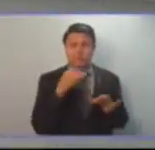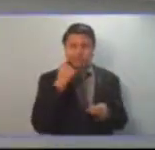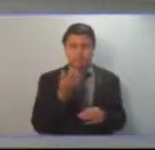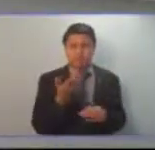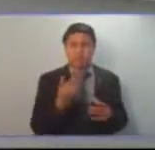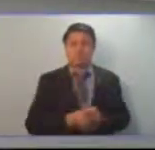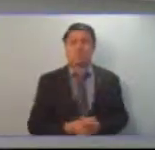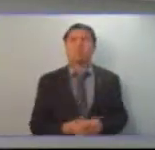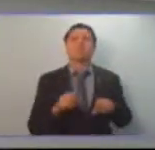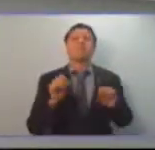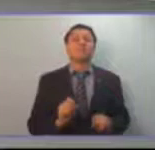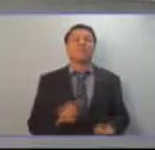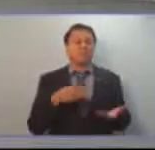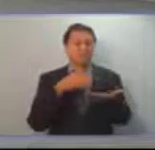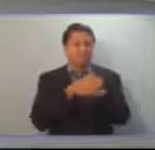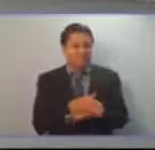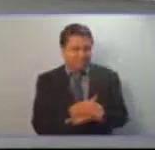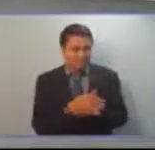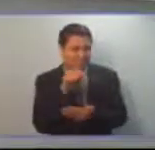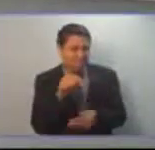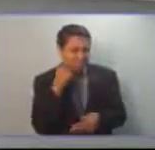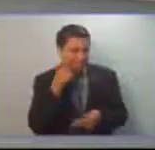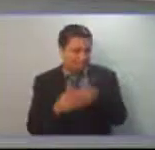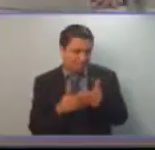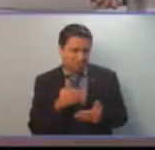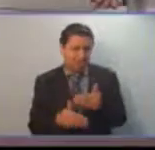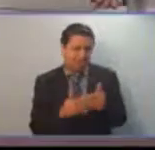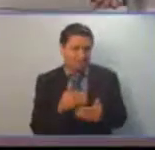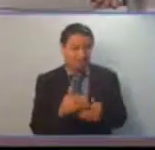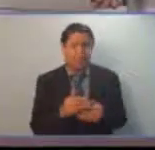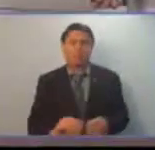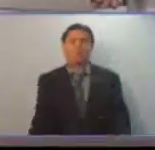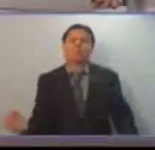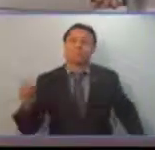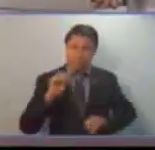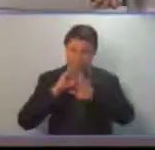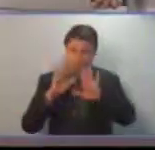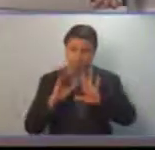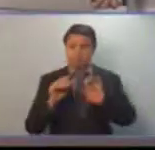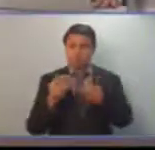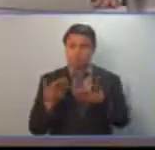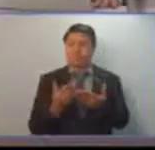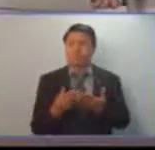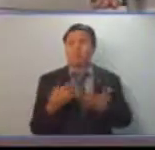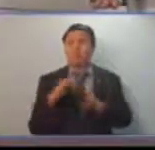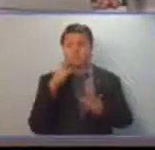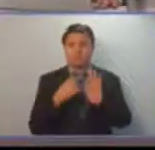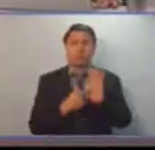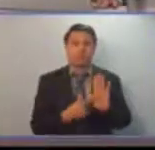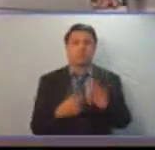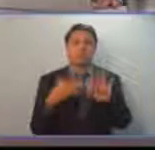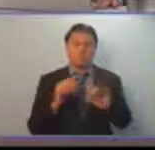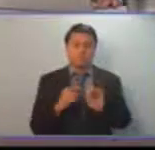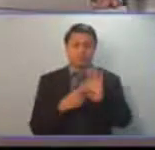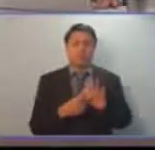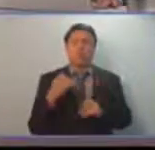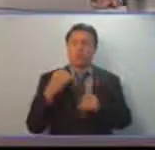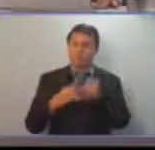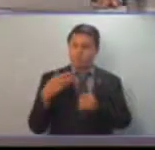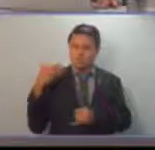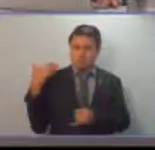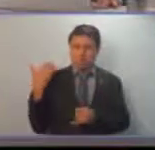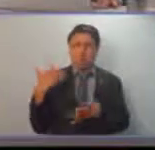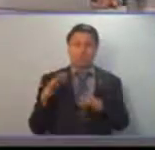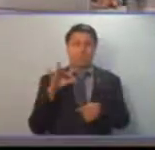significado llegar hasta donde estamos, este proceso, la transparencia que ya están mostrando y han mostrado en los últimos años